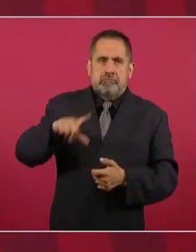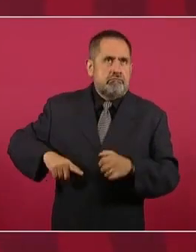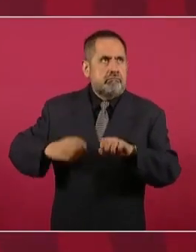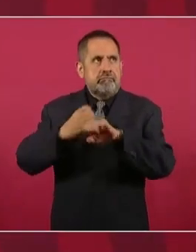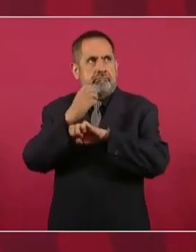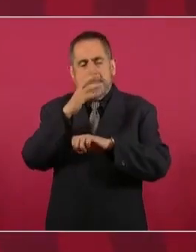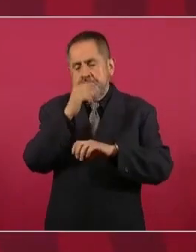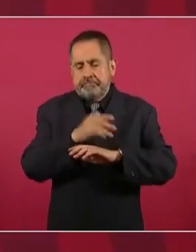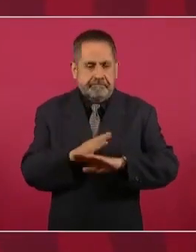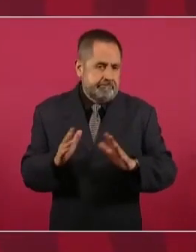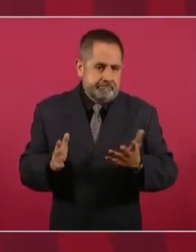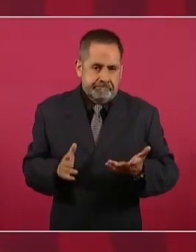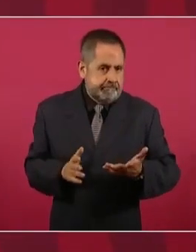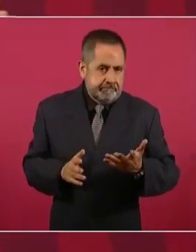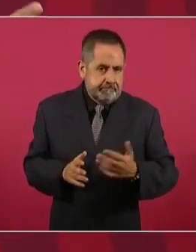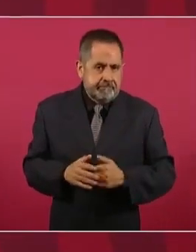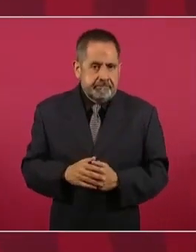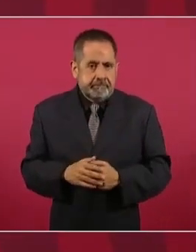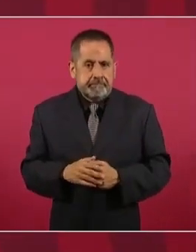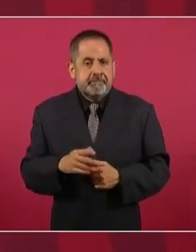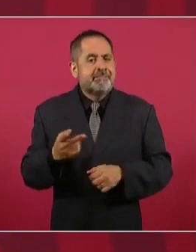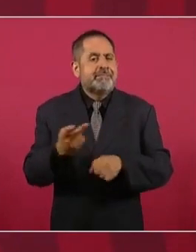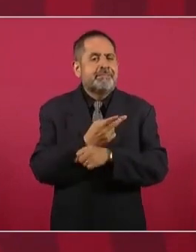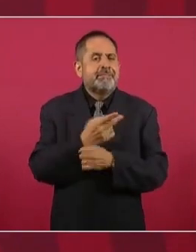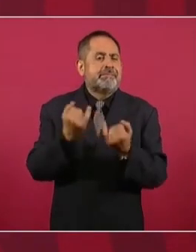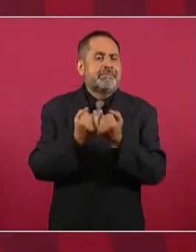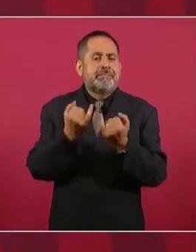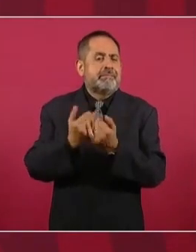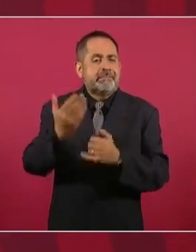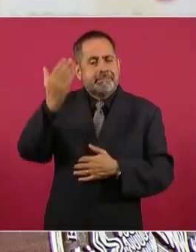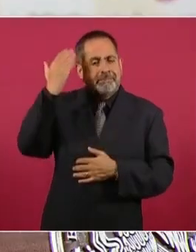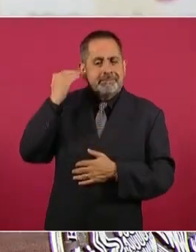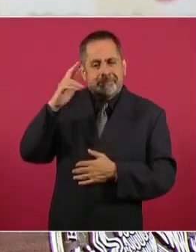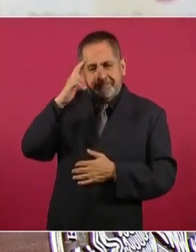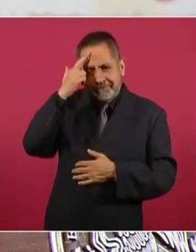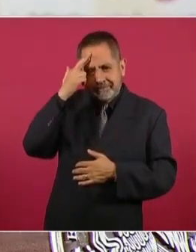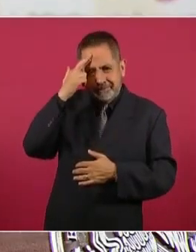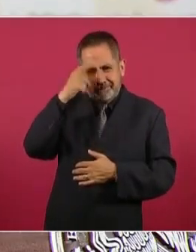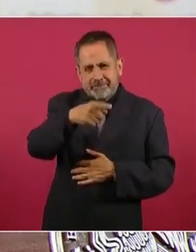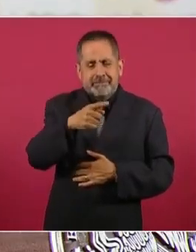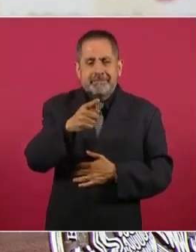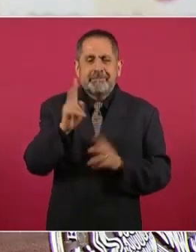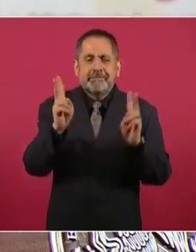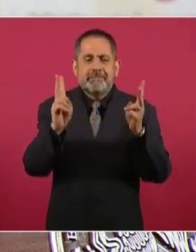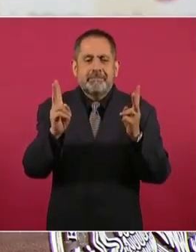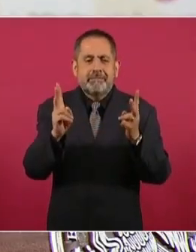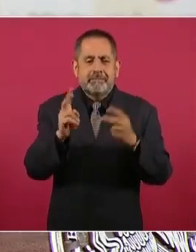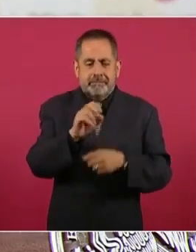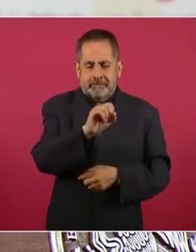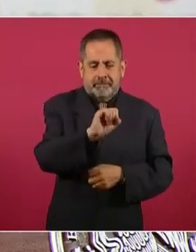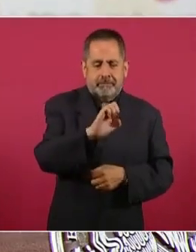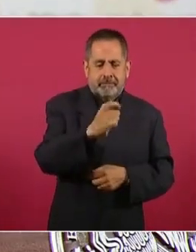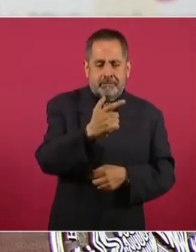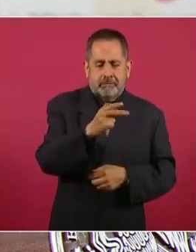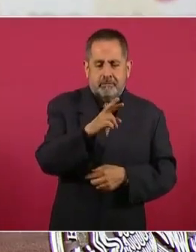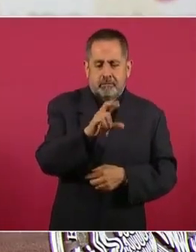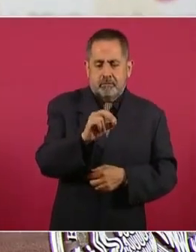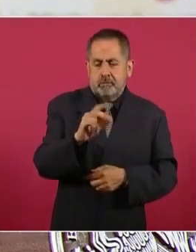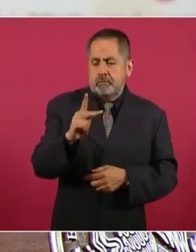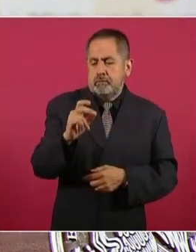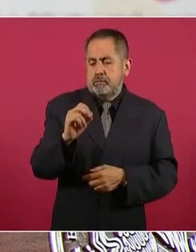y ya no se puede lo que sucedía con el llamado seguro popular, que ni era seguro ni era